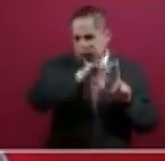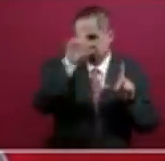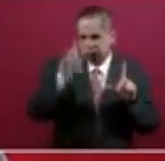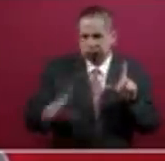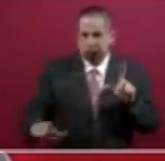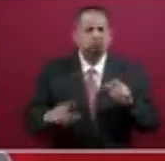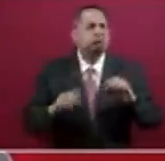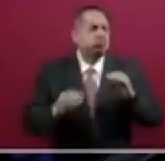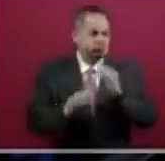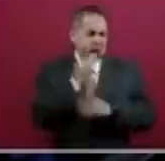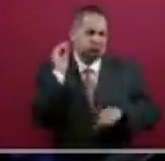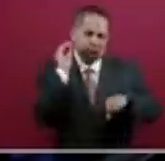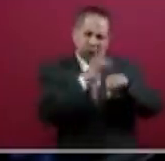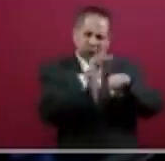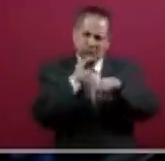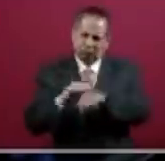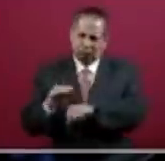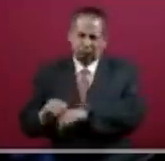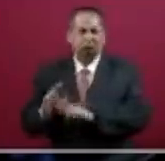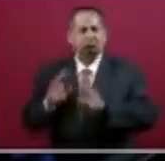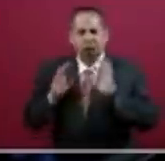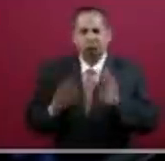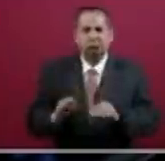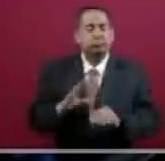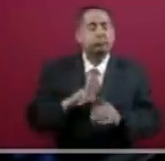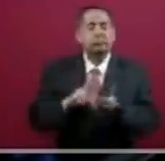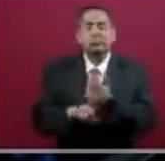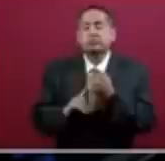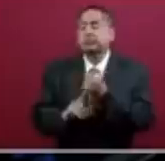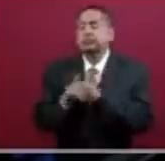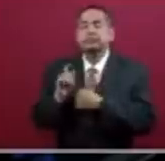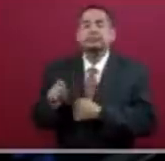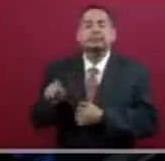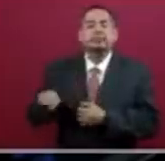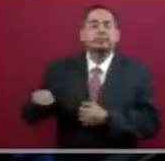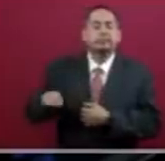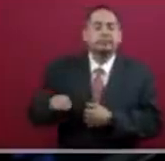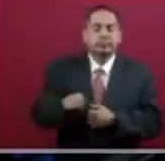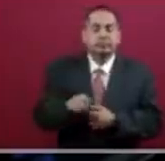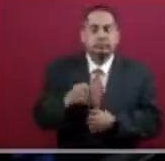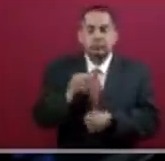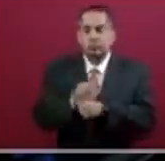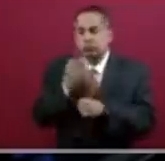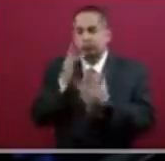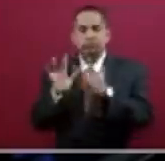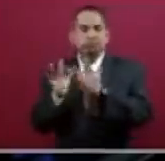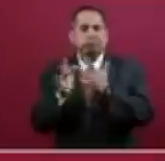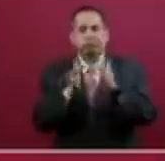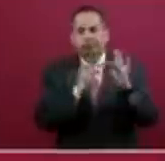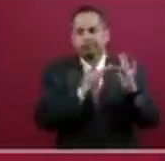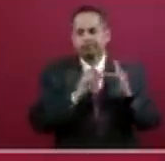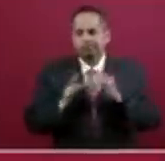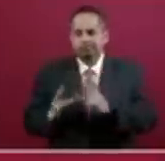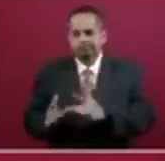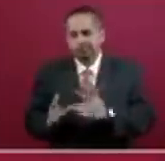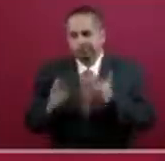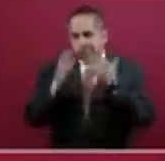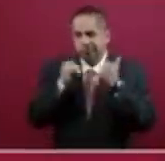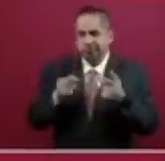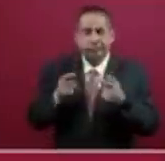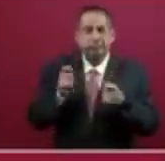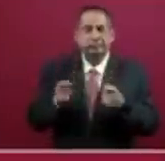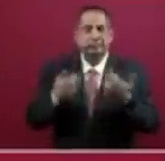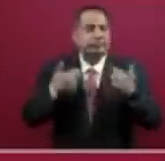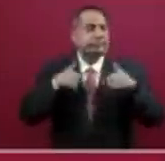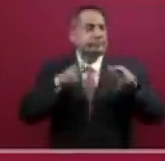nacional. Tenemos el problema que no hay conectividad ni existe